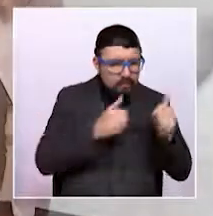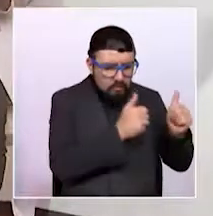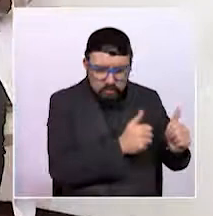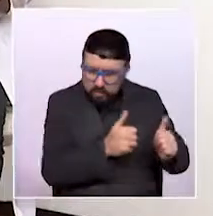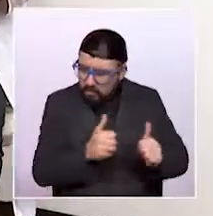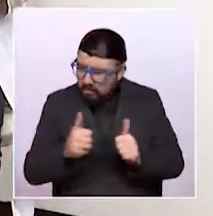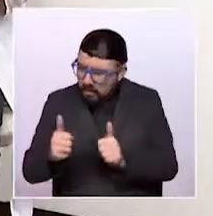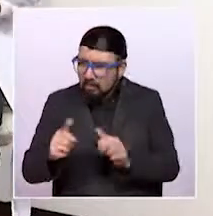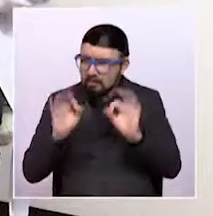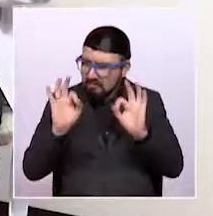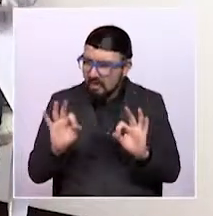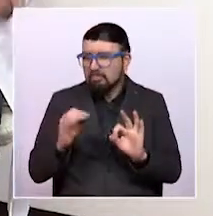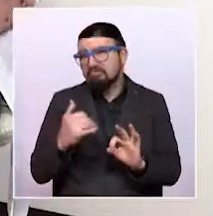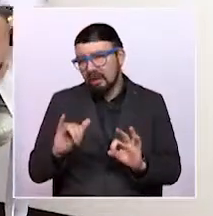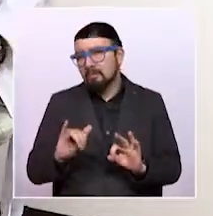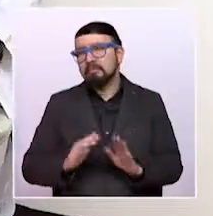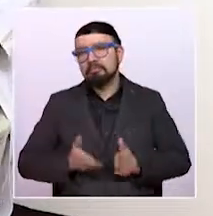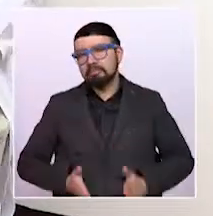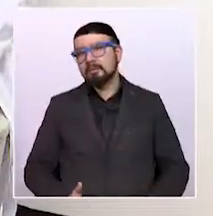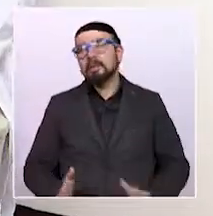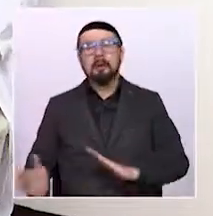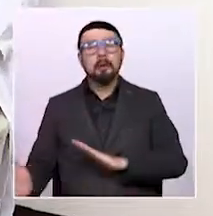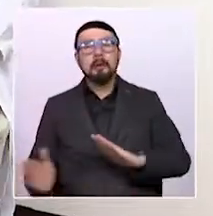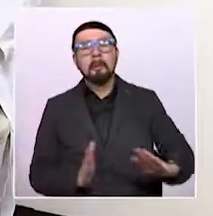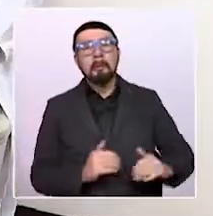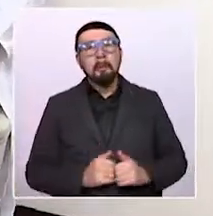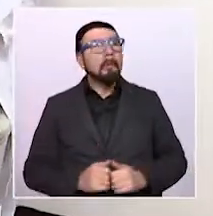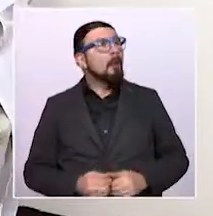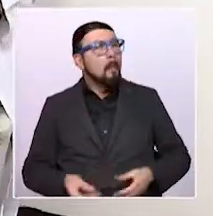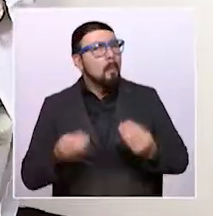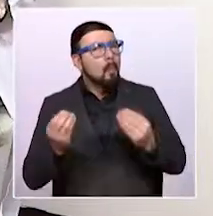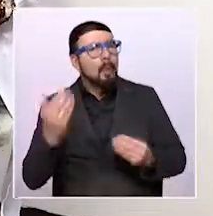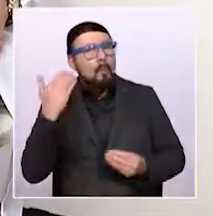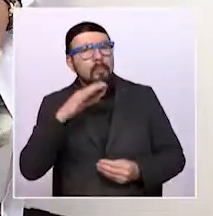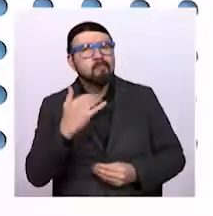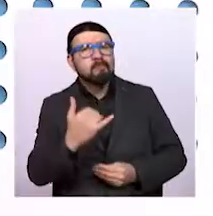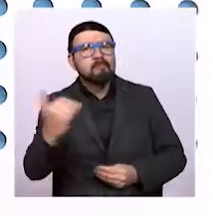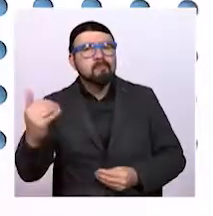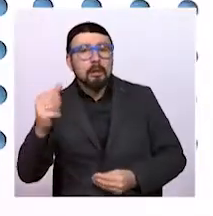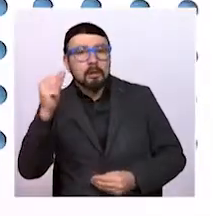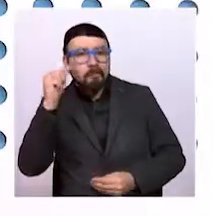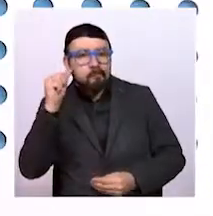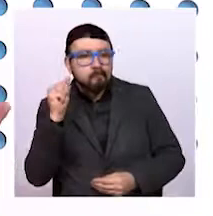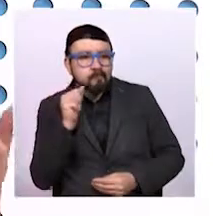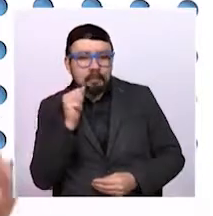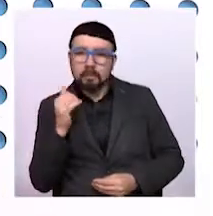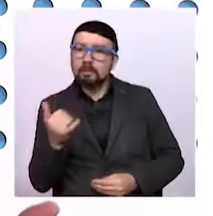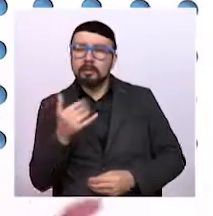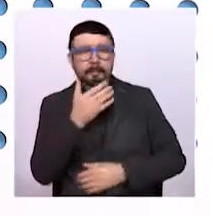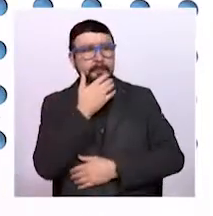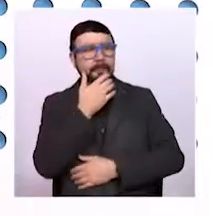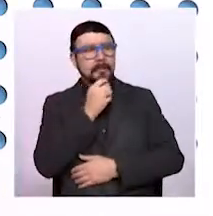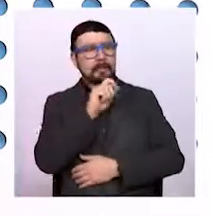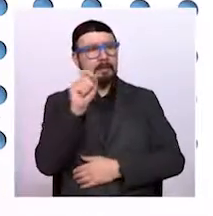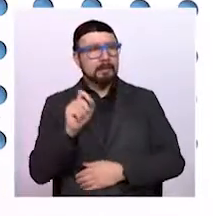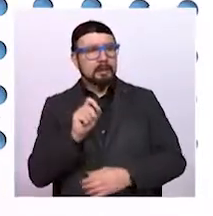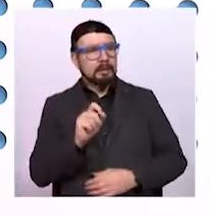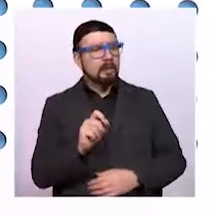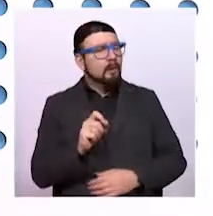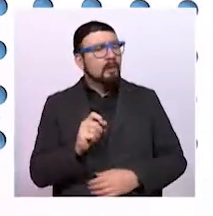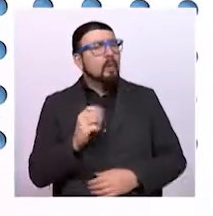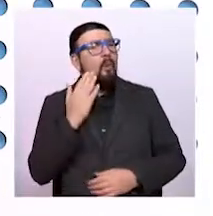hay una cantidad de mujeres en embarazo que se preguntan cuando debo yo